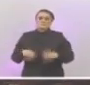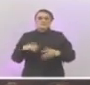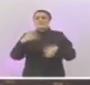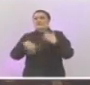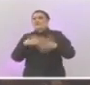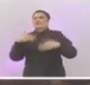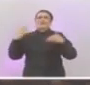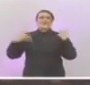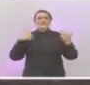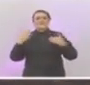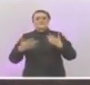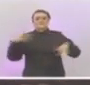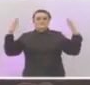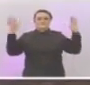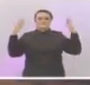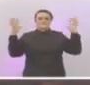alborotados.